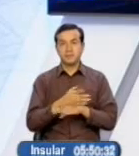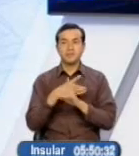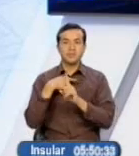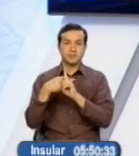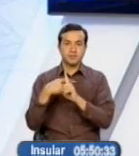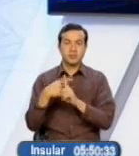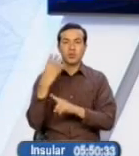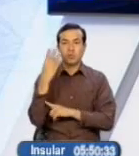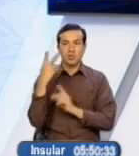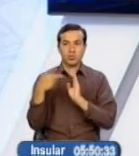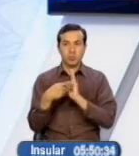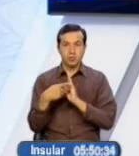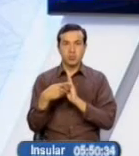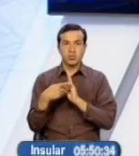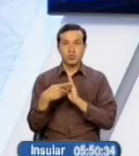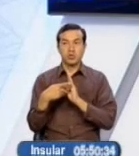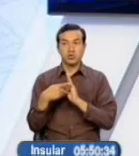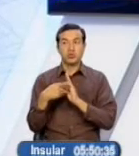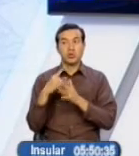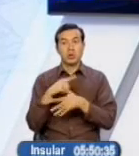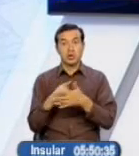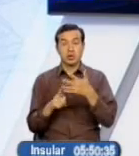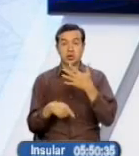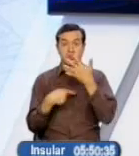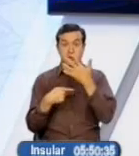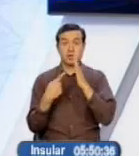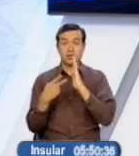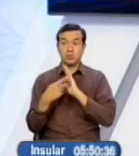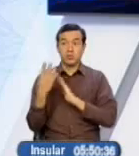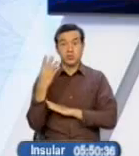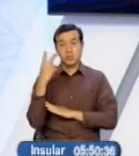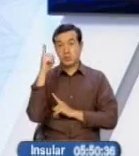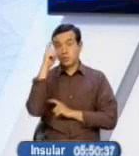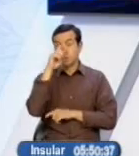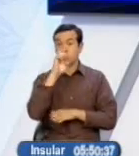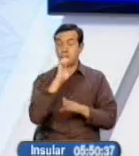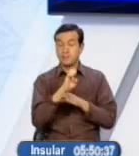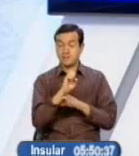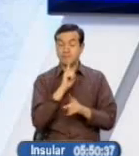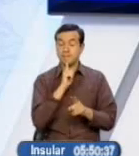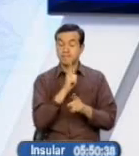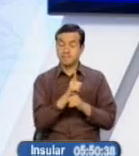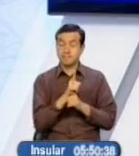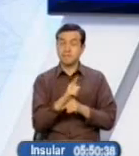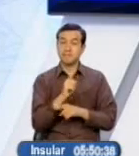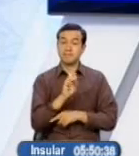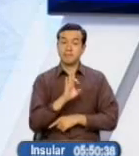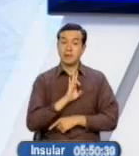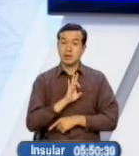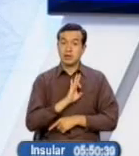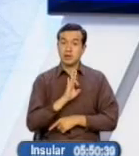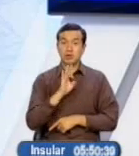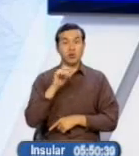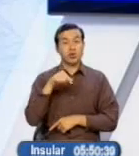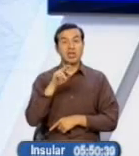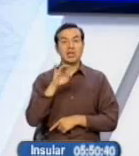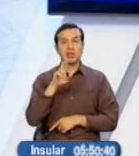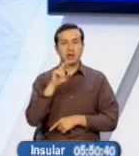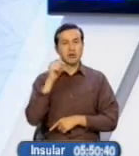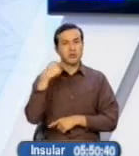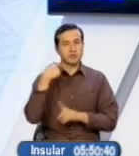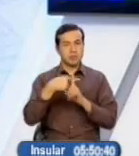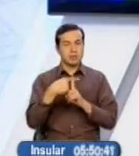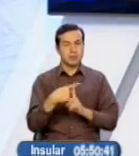positiva, 4 puntos de 6, así que definitivamente es una jornada complicada para nuestra selección. El equipo de Gustavo Quinteros trabaja pensando solo en sumar de